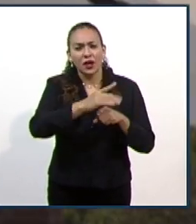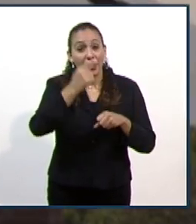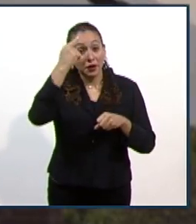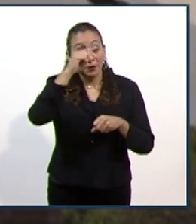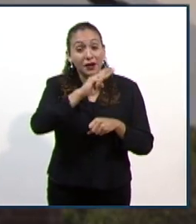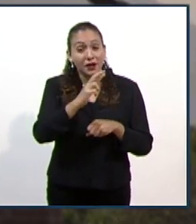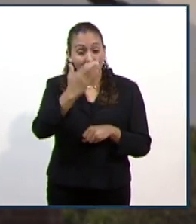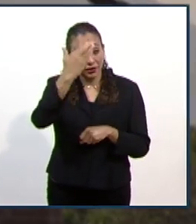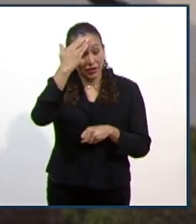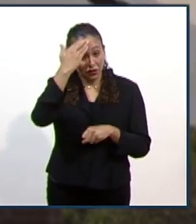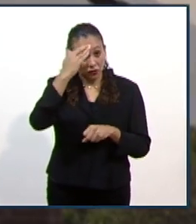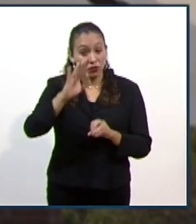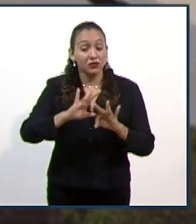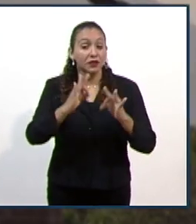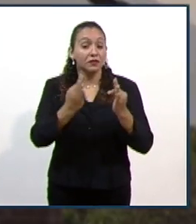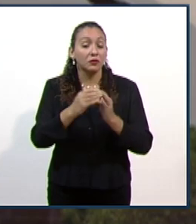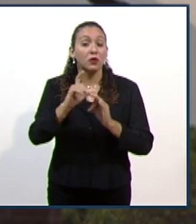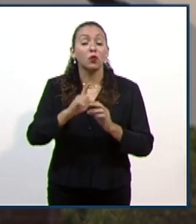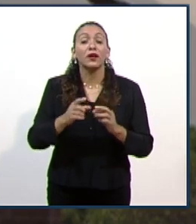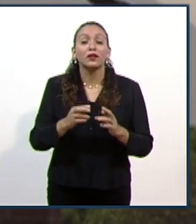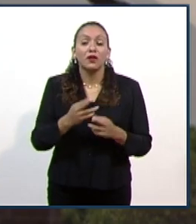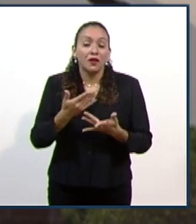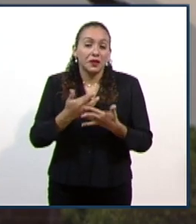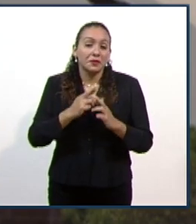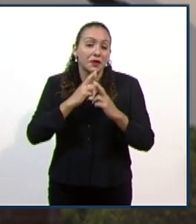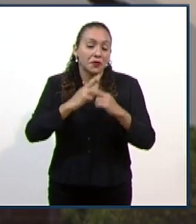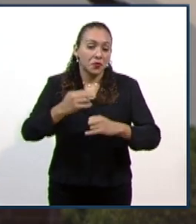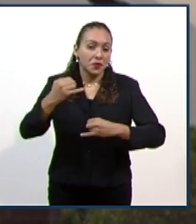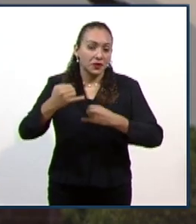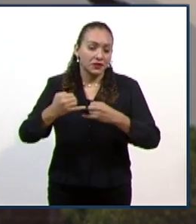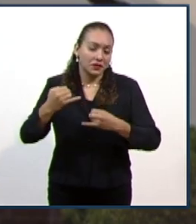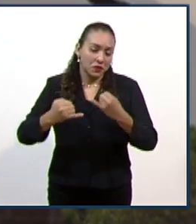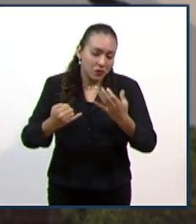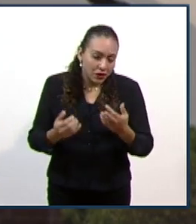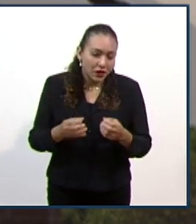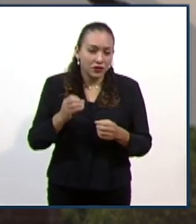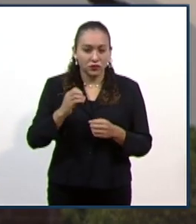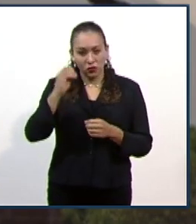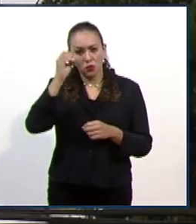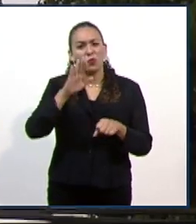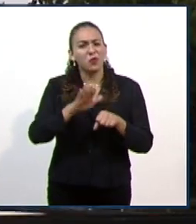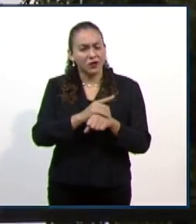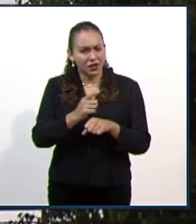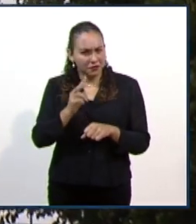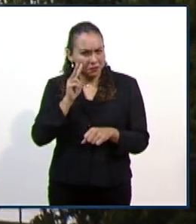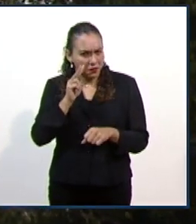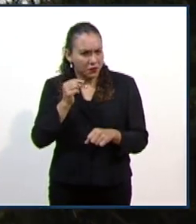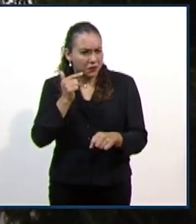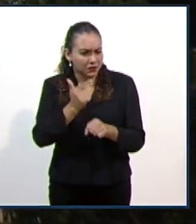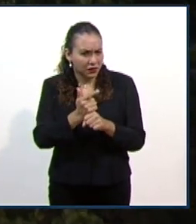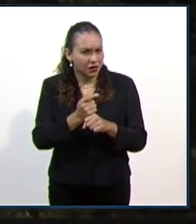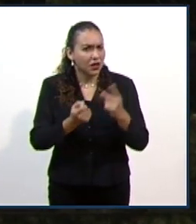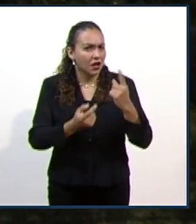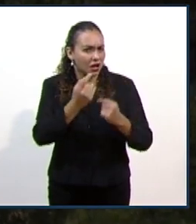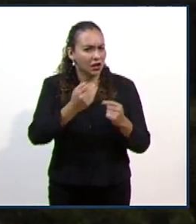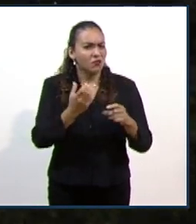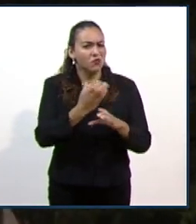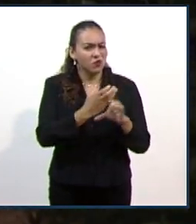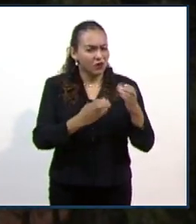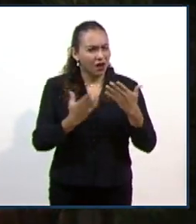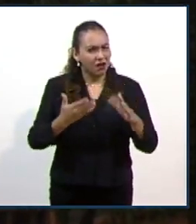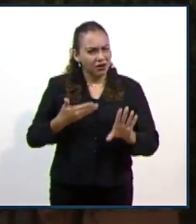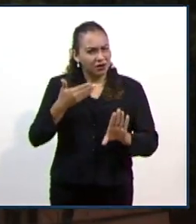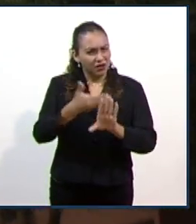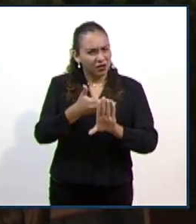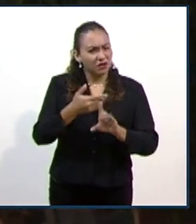de medidas cautelares, de protección y de reparación por diversos hechos que considera intimidatorios y de violencia